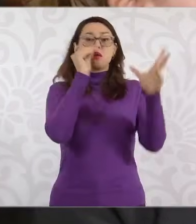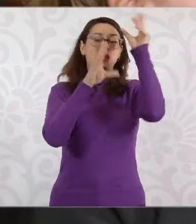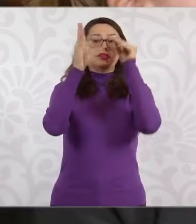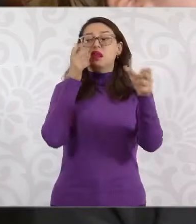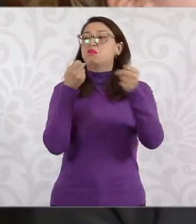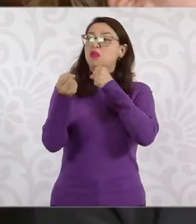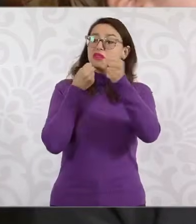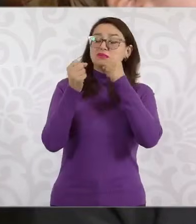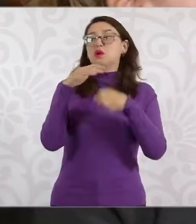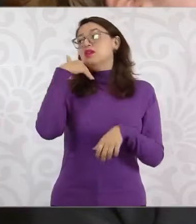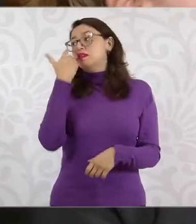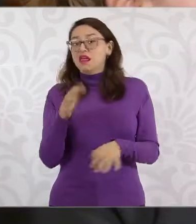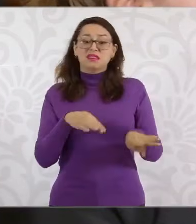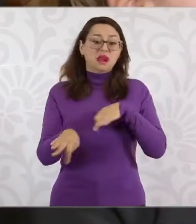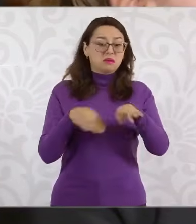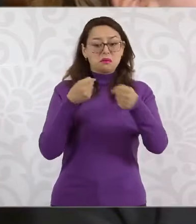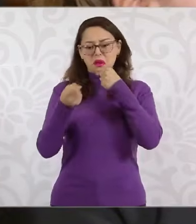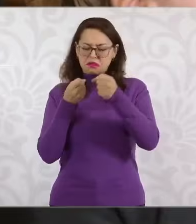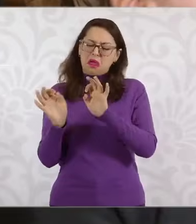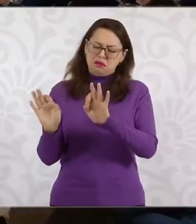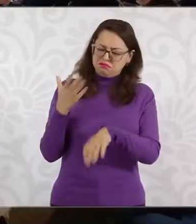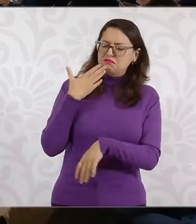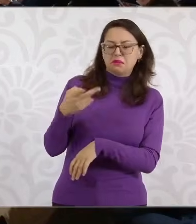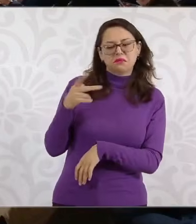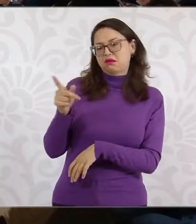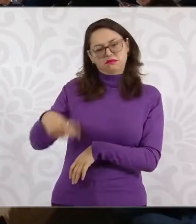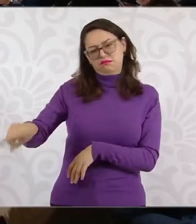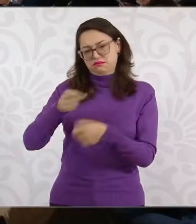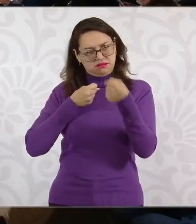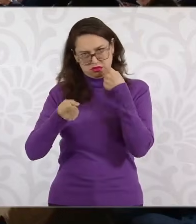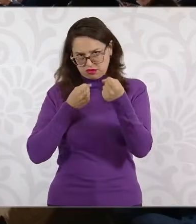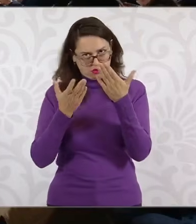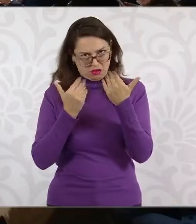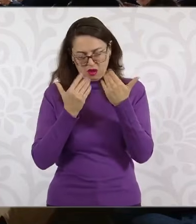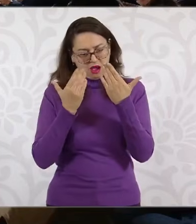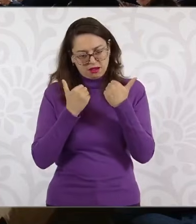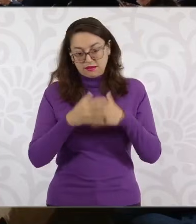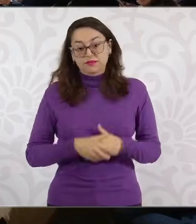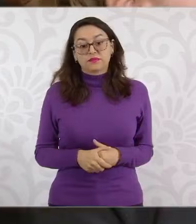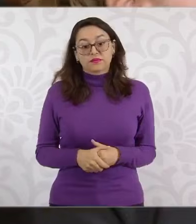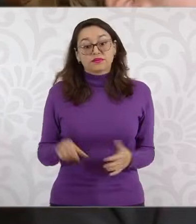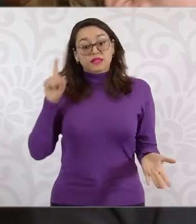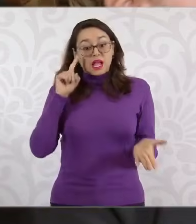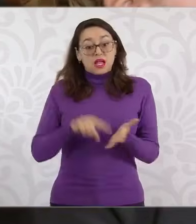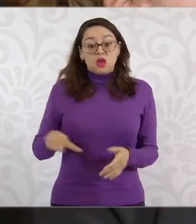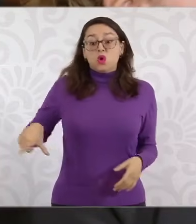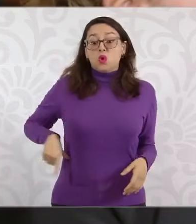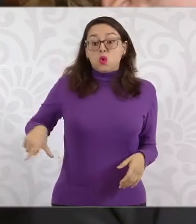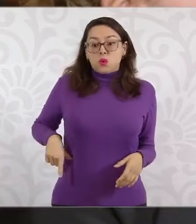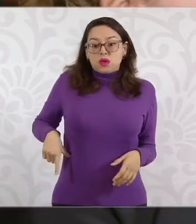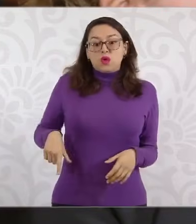trabajar en el periodismo, bueno, es muy loable, pero que Creo que el gobierno pudiera hacer muchas cosas